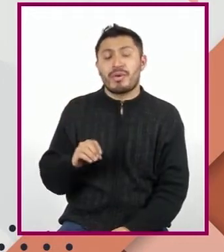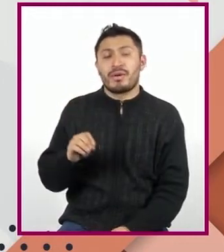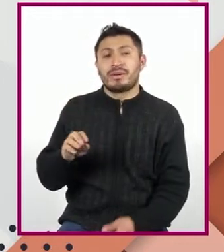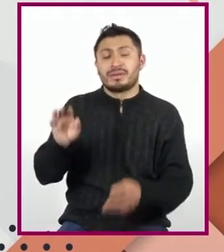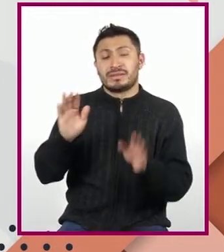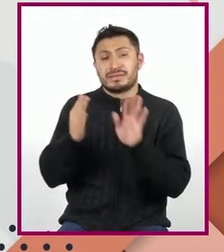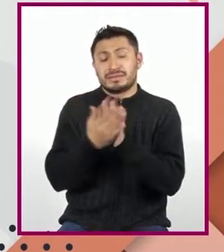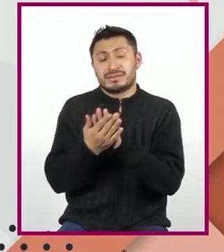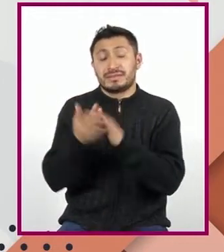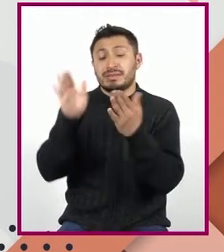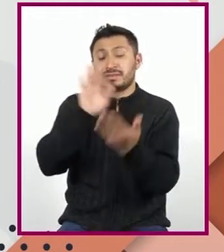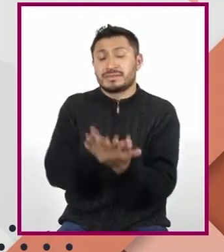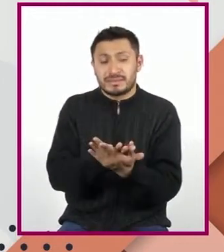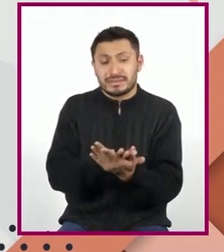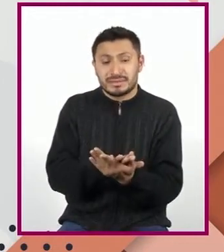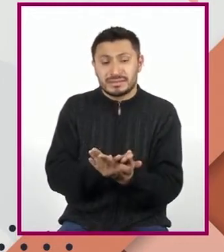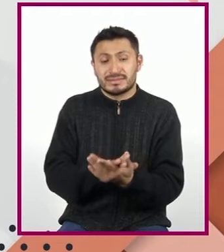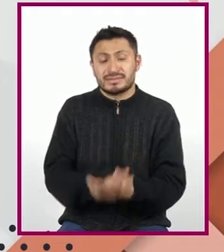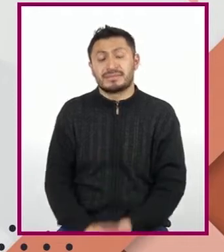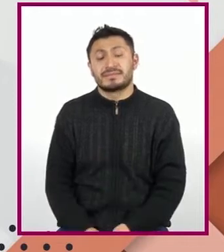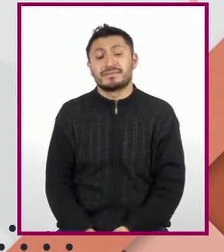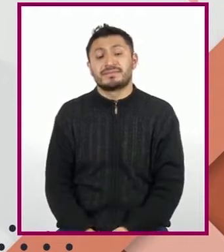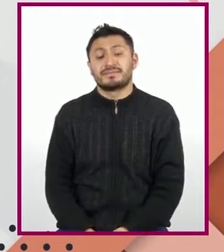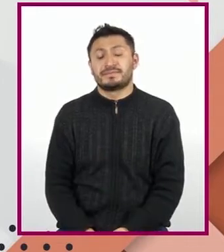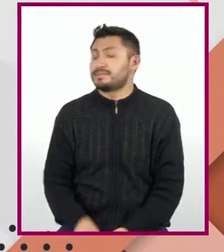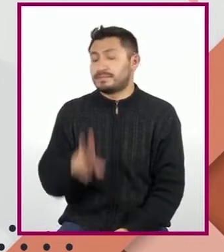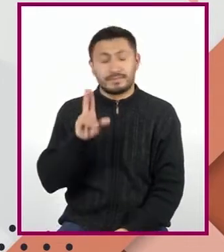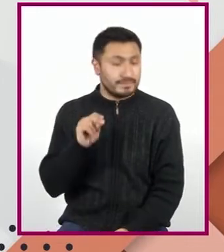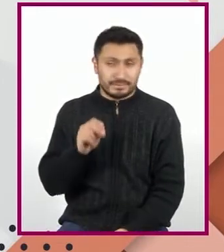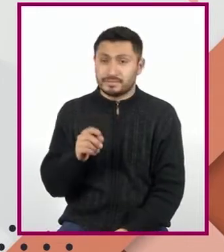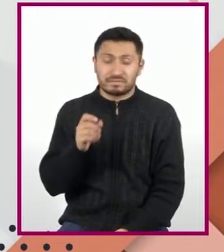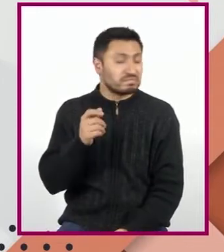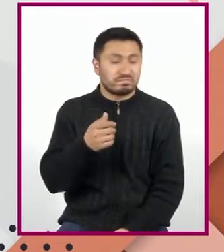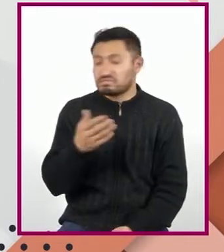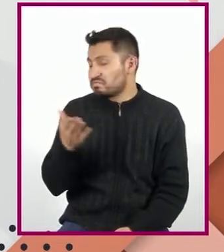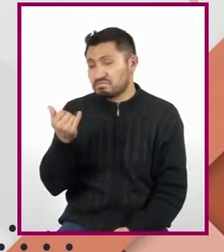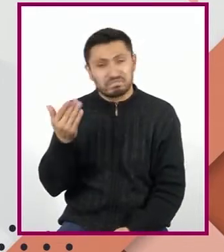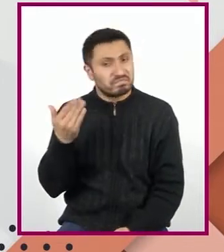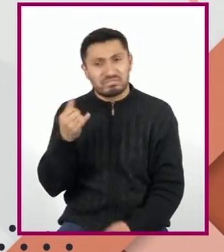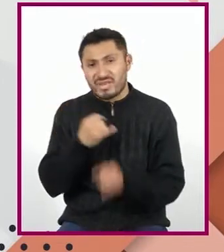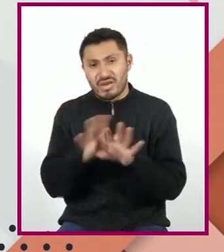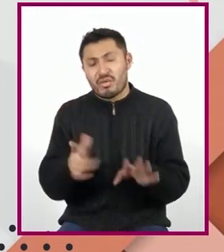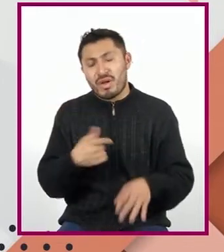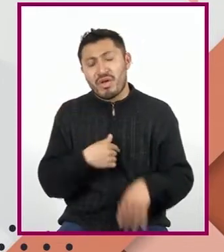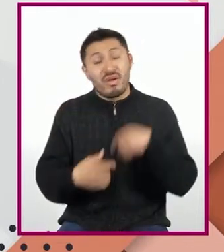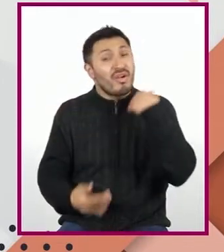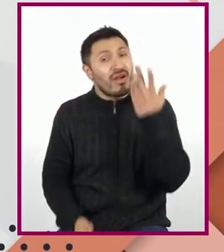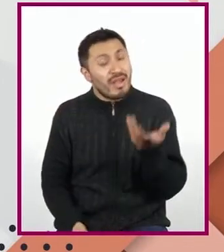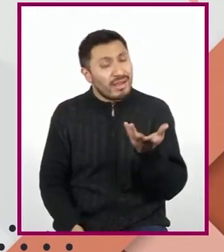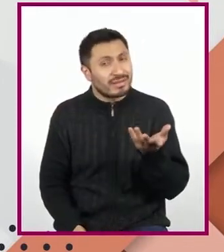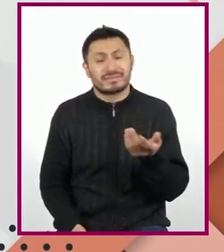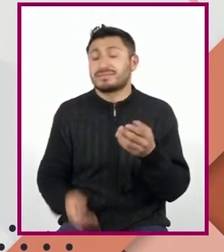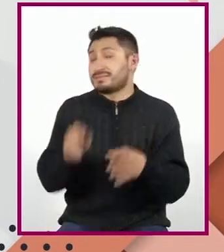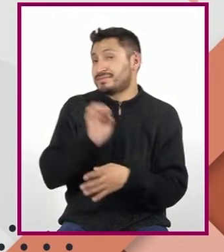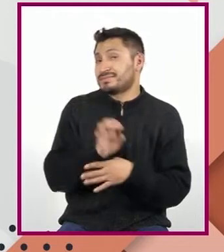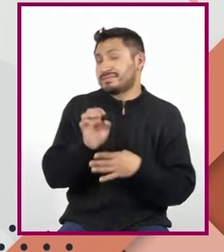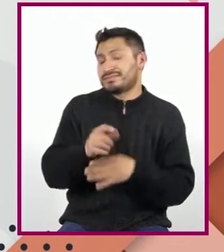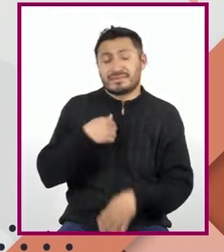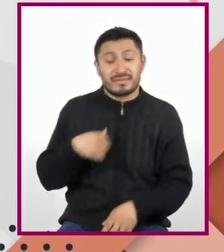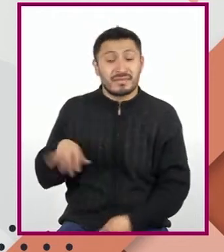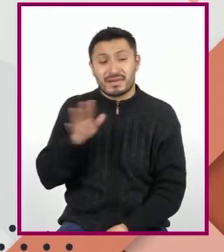tragicomedias. El título en cuestión era una antología de comedias, con una lista nutrida de títulos en la portada, y aunque